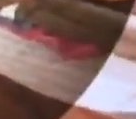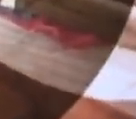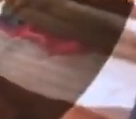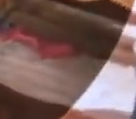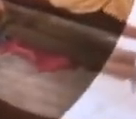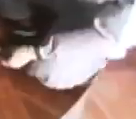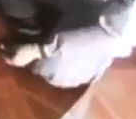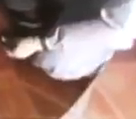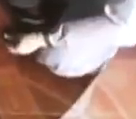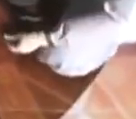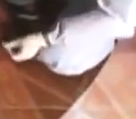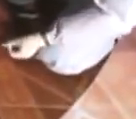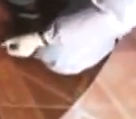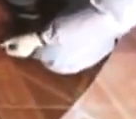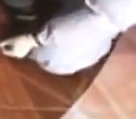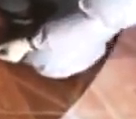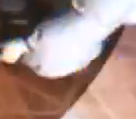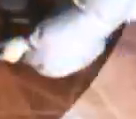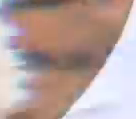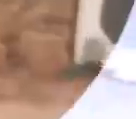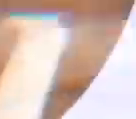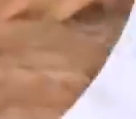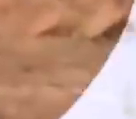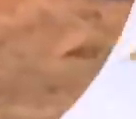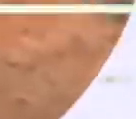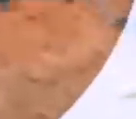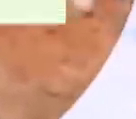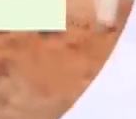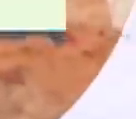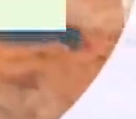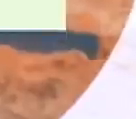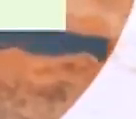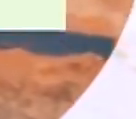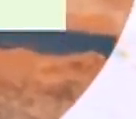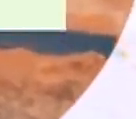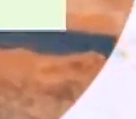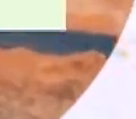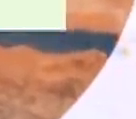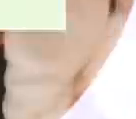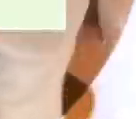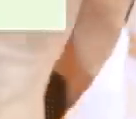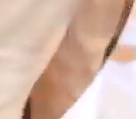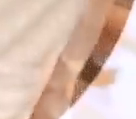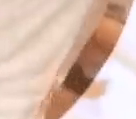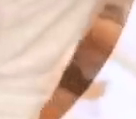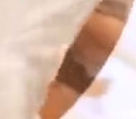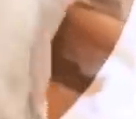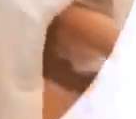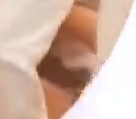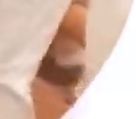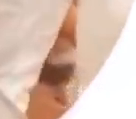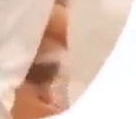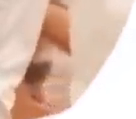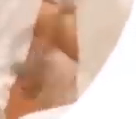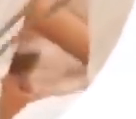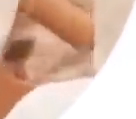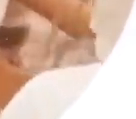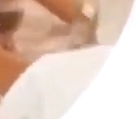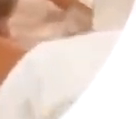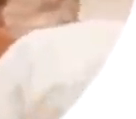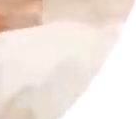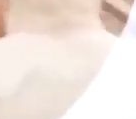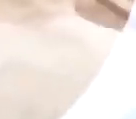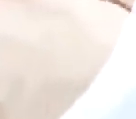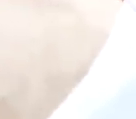3 jornadas seguidas, llegando a registrar 1.912 muertes en un solo día. En los últimos 7